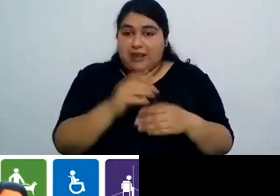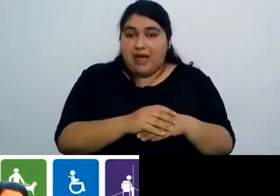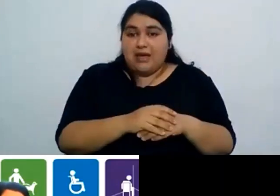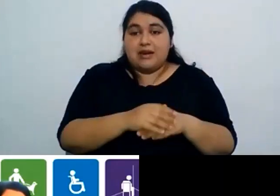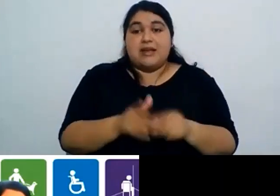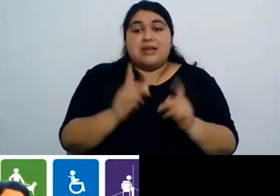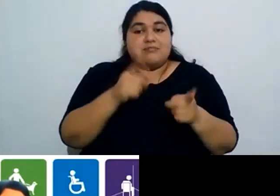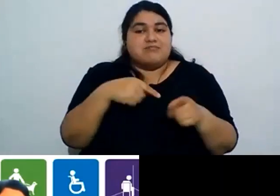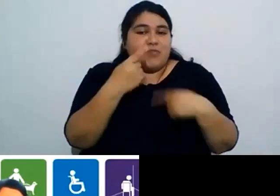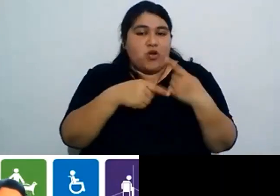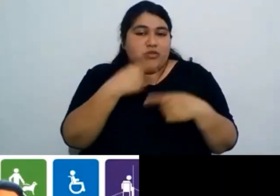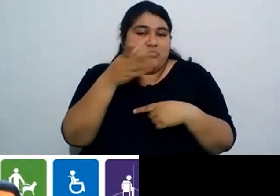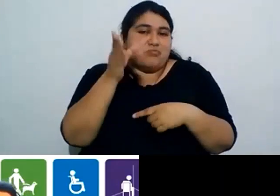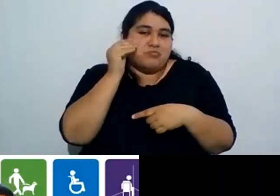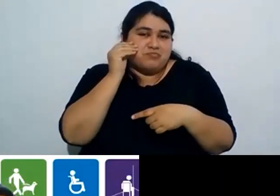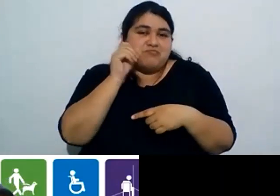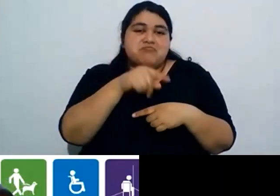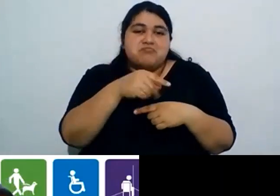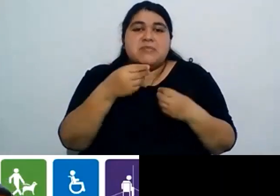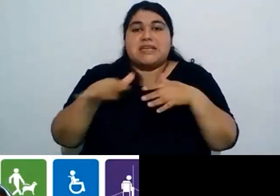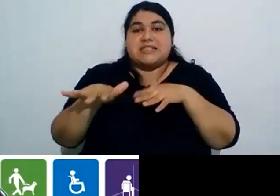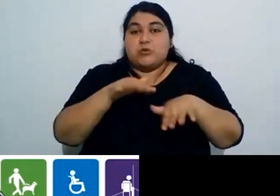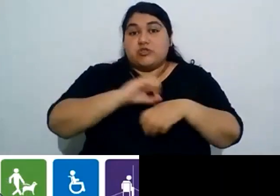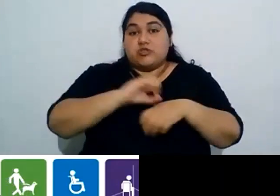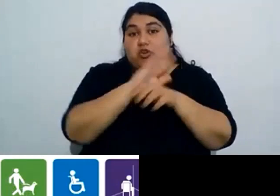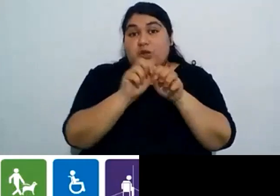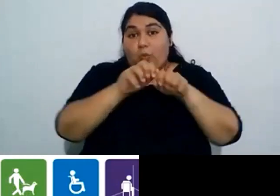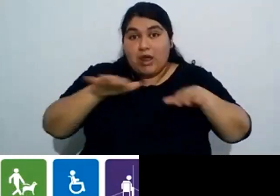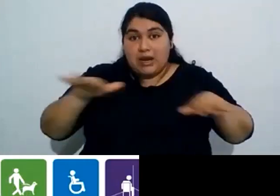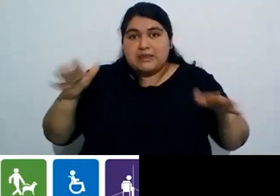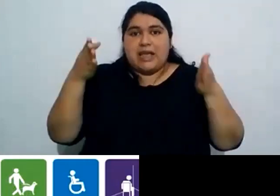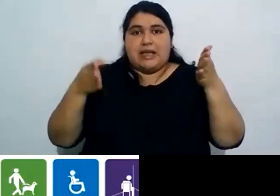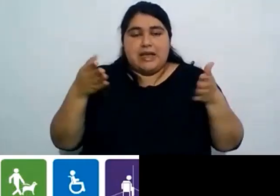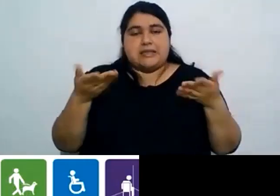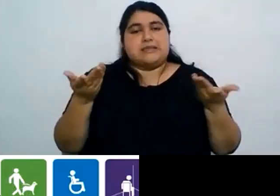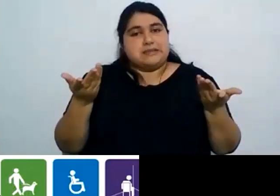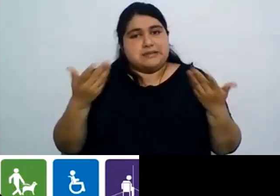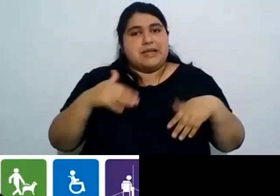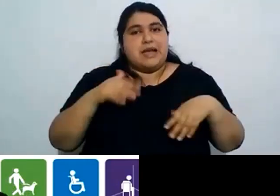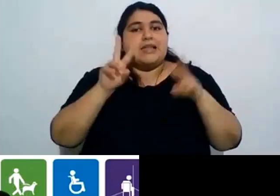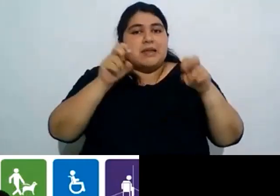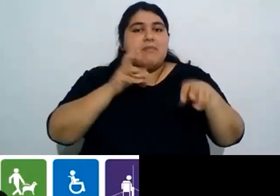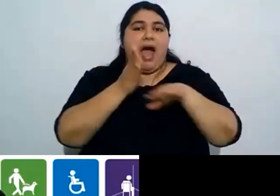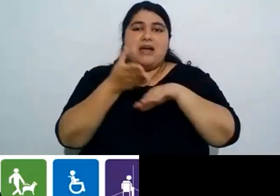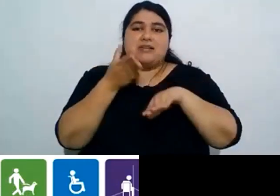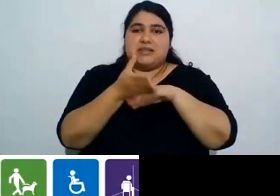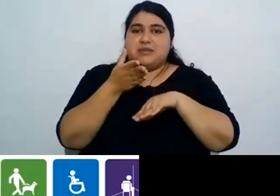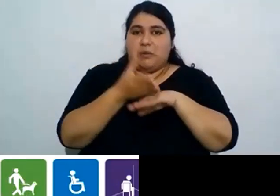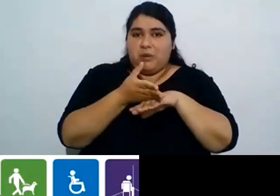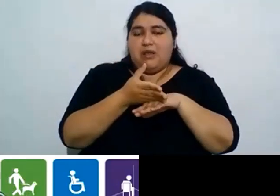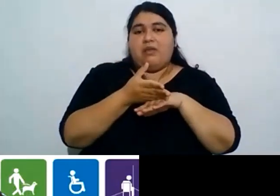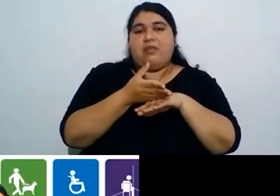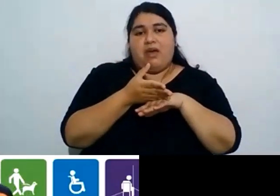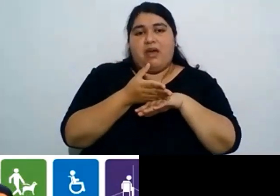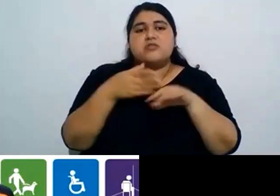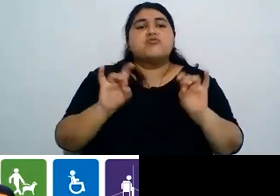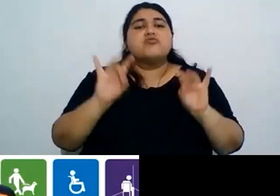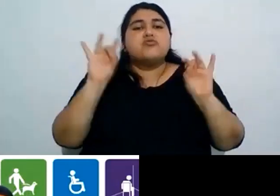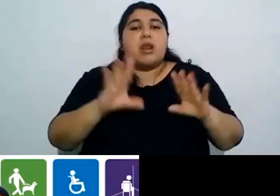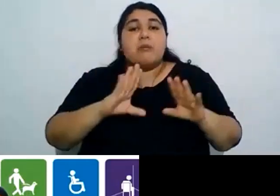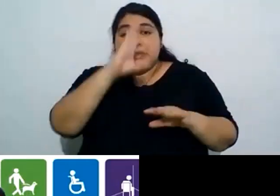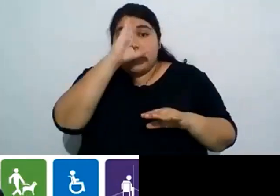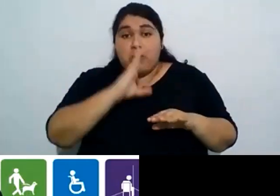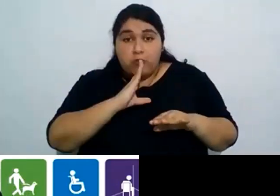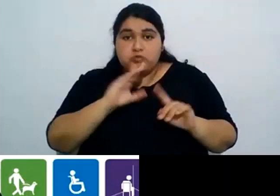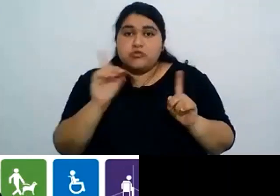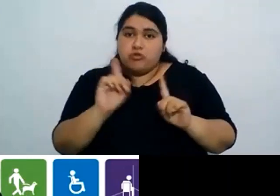luchando en estos tiempos de cuarentena para la accesibilidad, no solamente de hipoacúsicos,